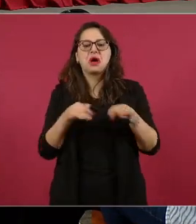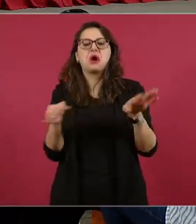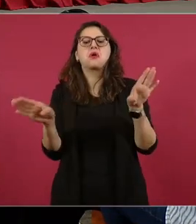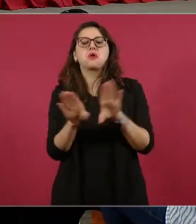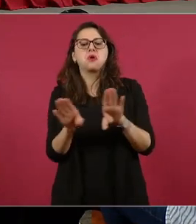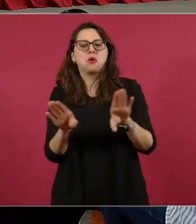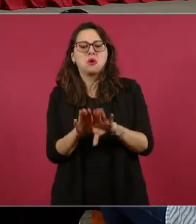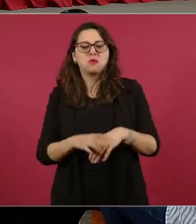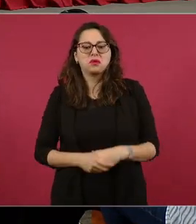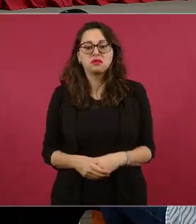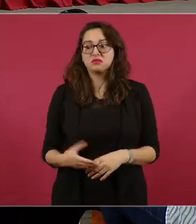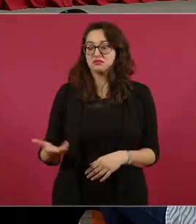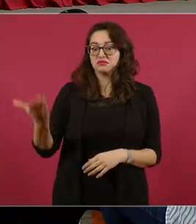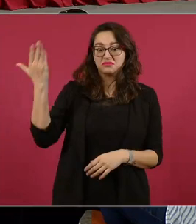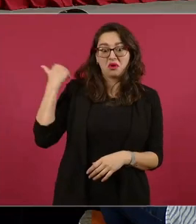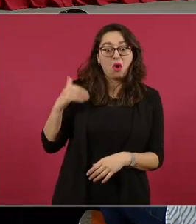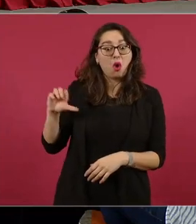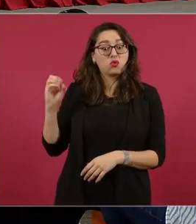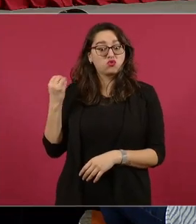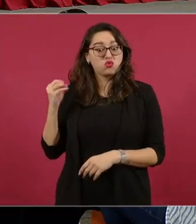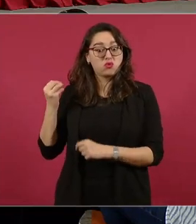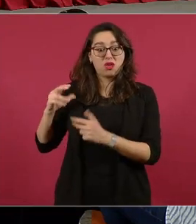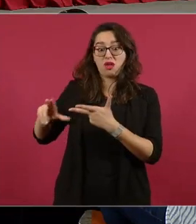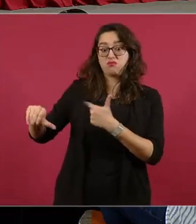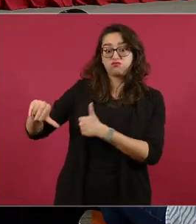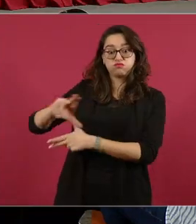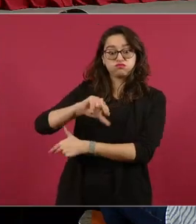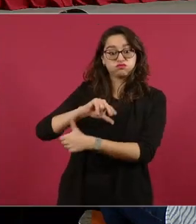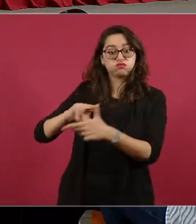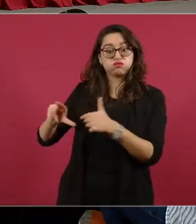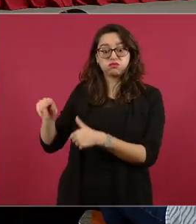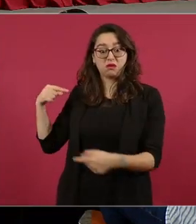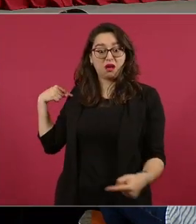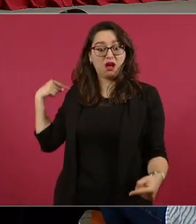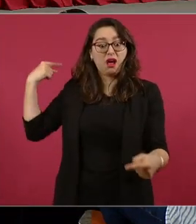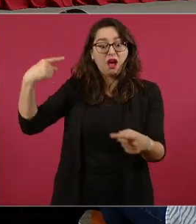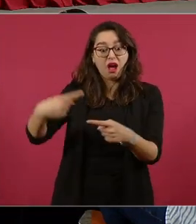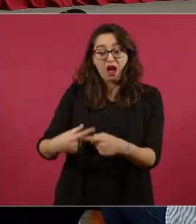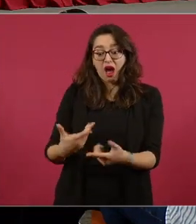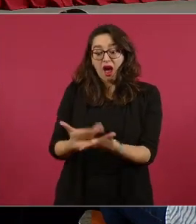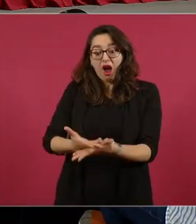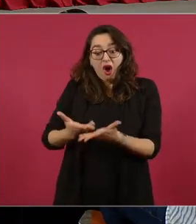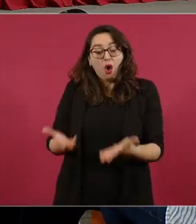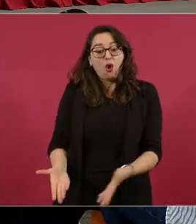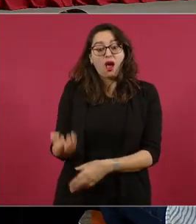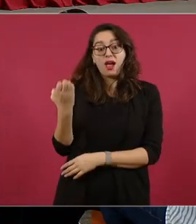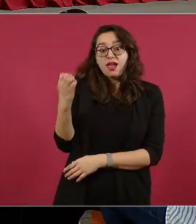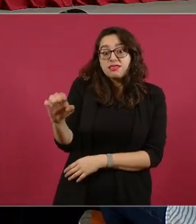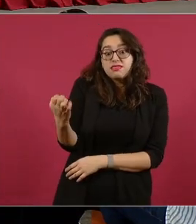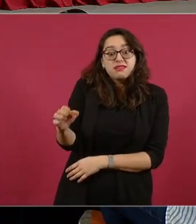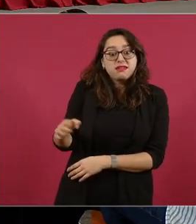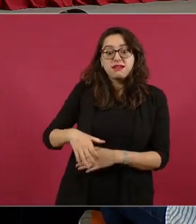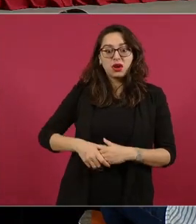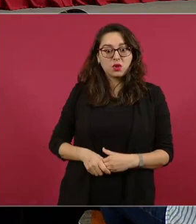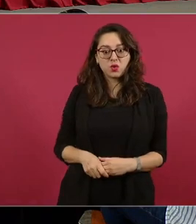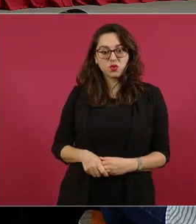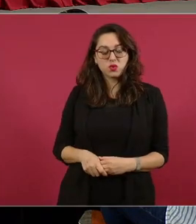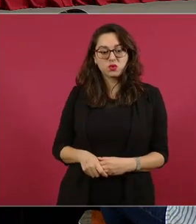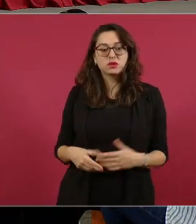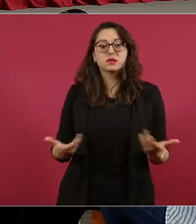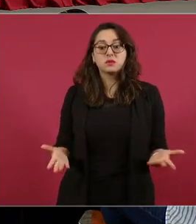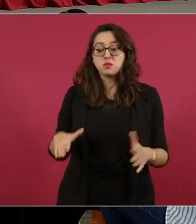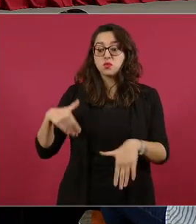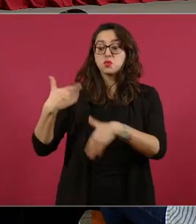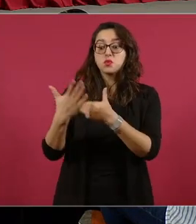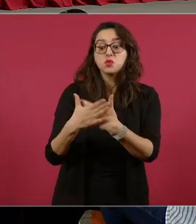que Otis pegó en octubre, 22 de octubre, ¿sí? Y que estamos hoy a 10 de enero. Ahora, en 12 días